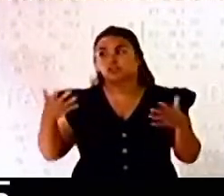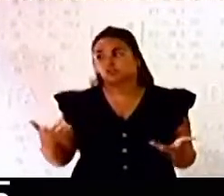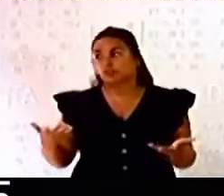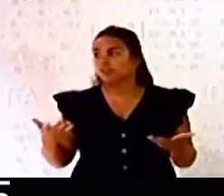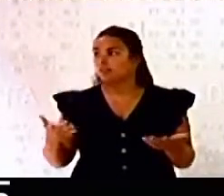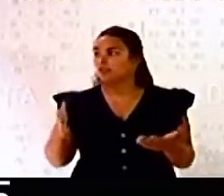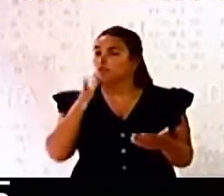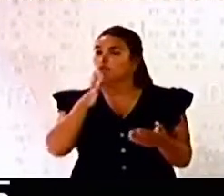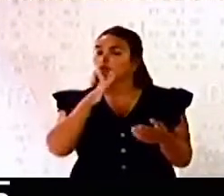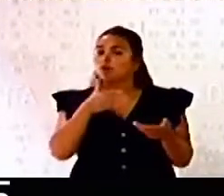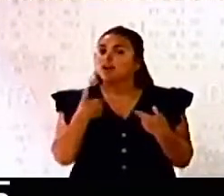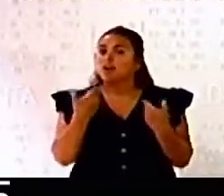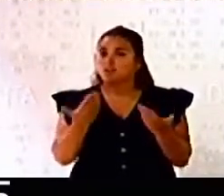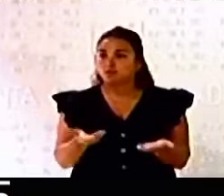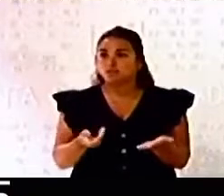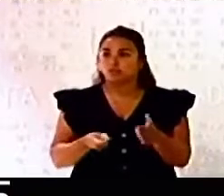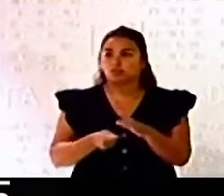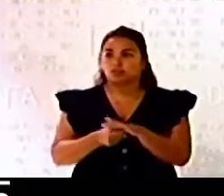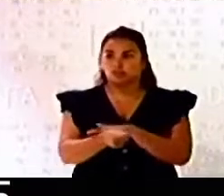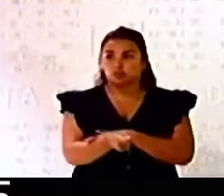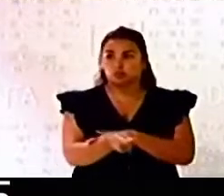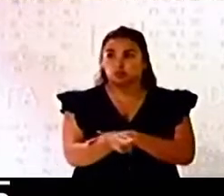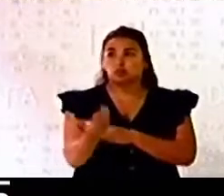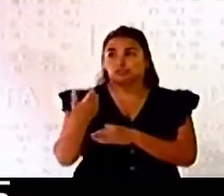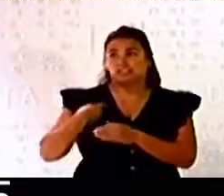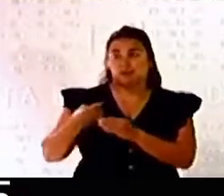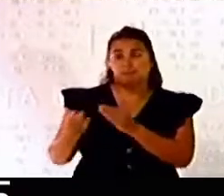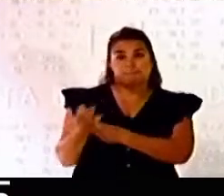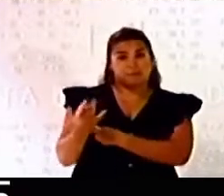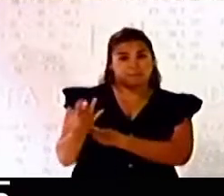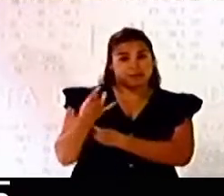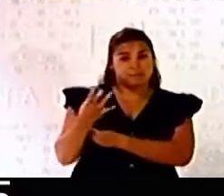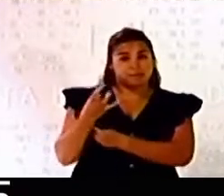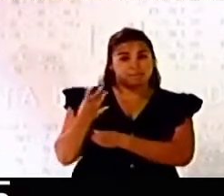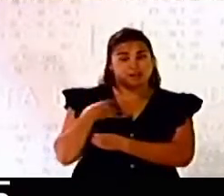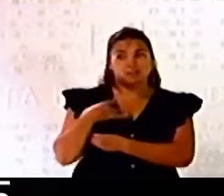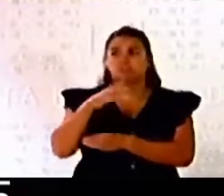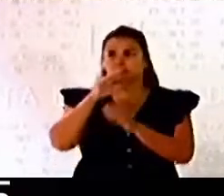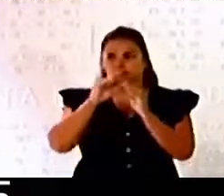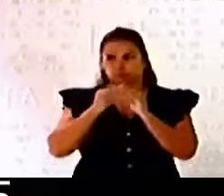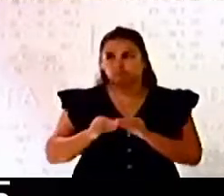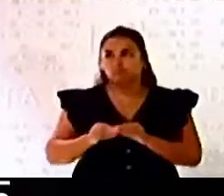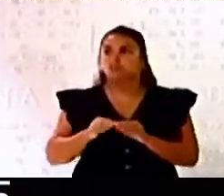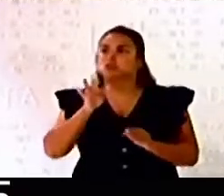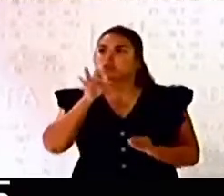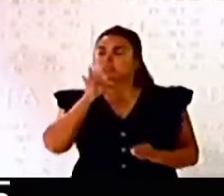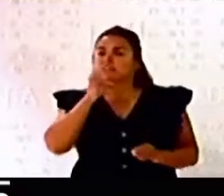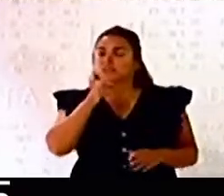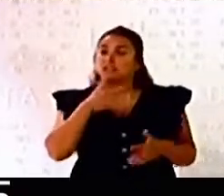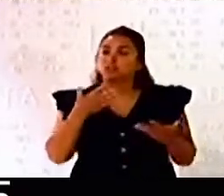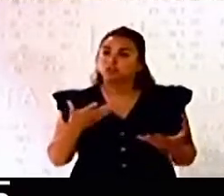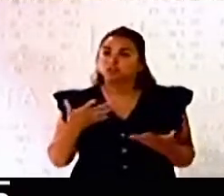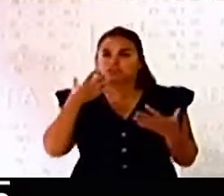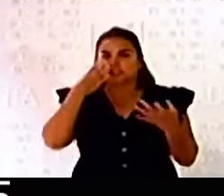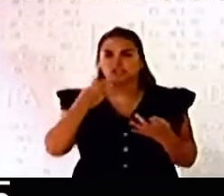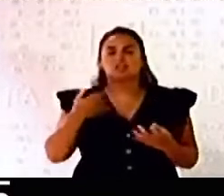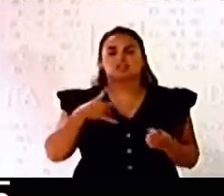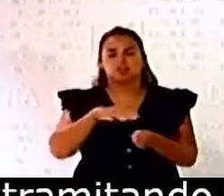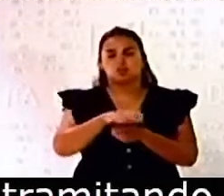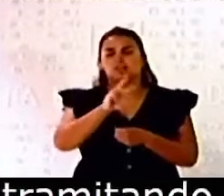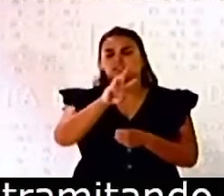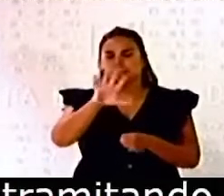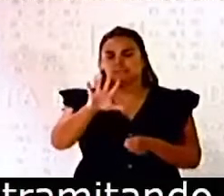de las ayudas, de las solicitudes, que hemos recibido y que todavía se están tramitando, entendemos que llegaremos a